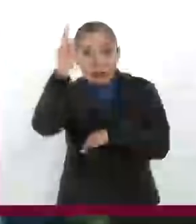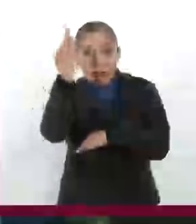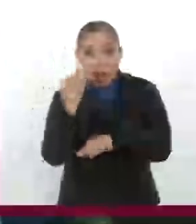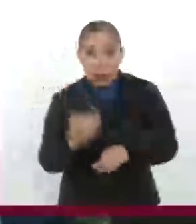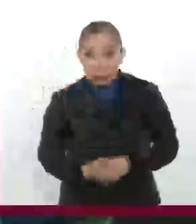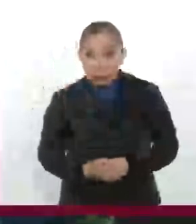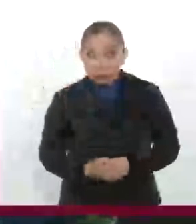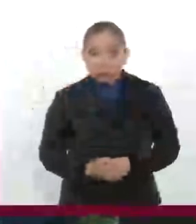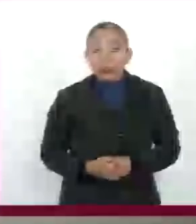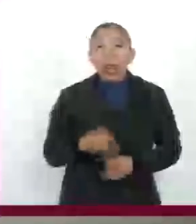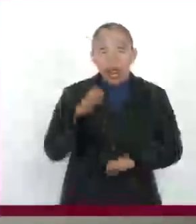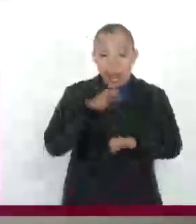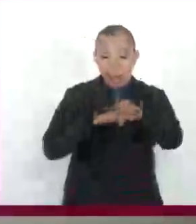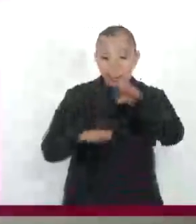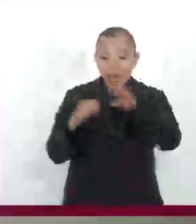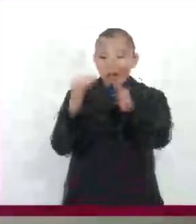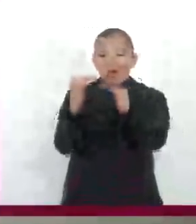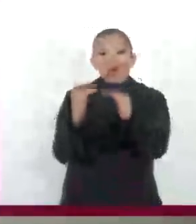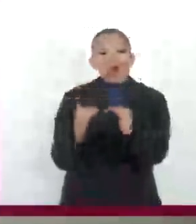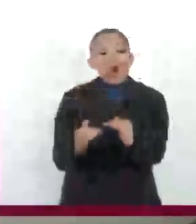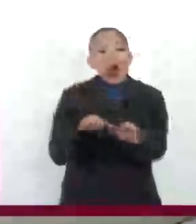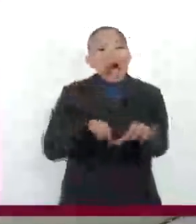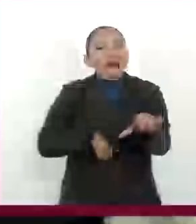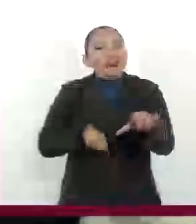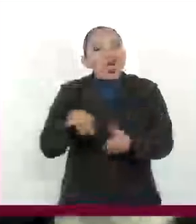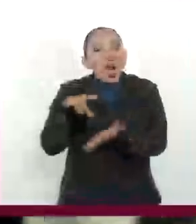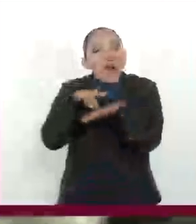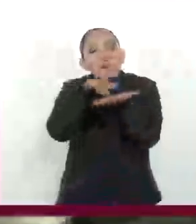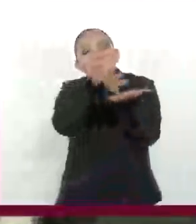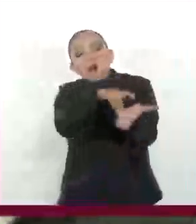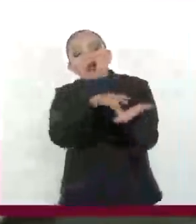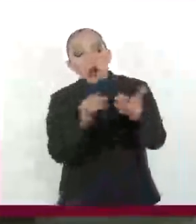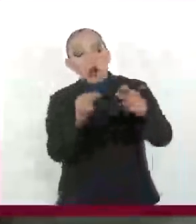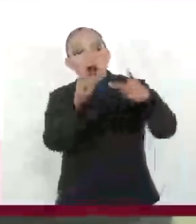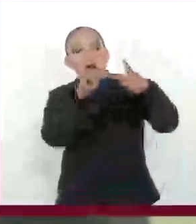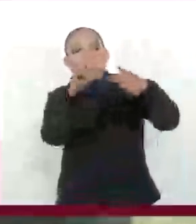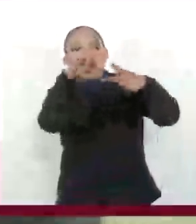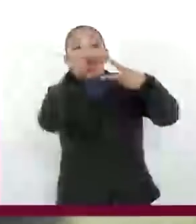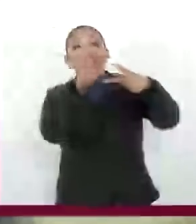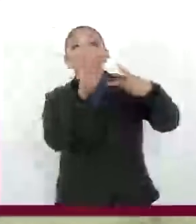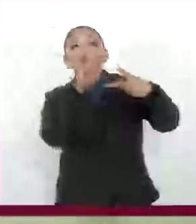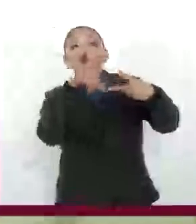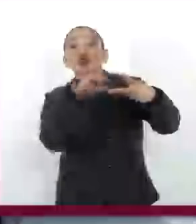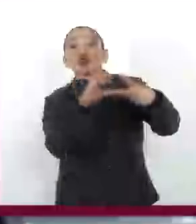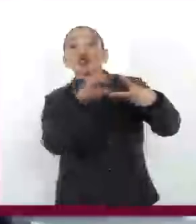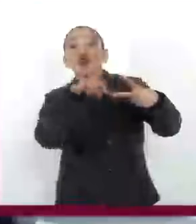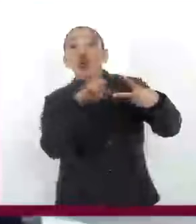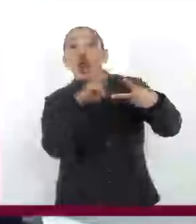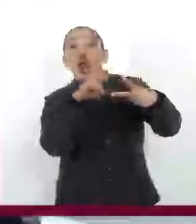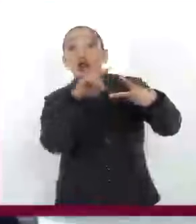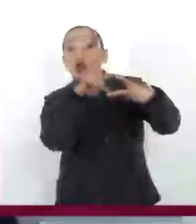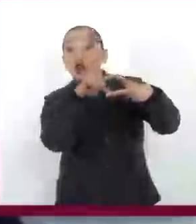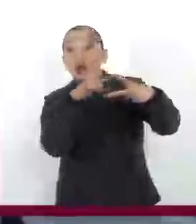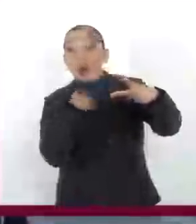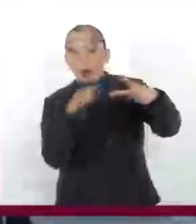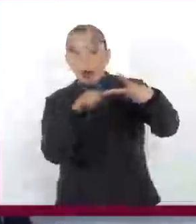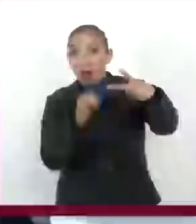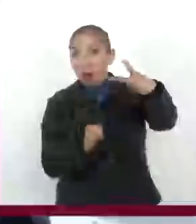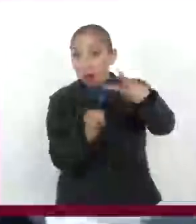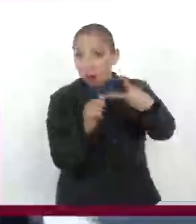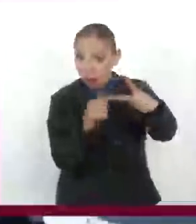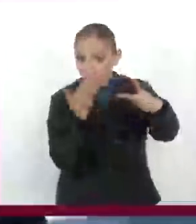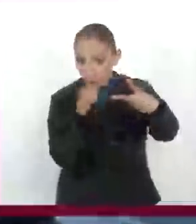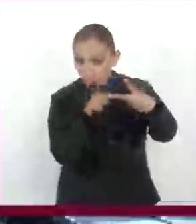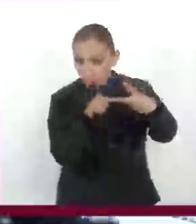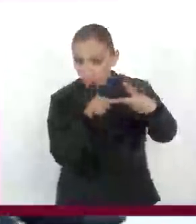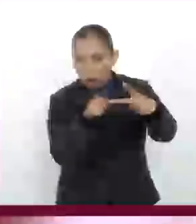el ámbito federal. Los empleados participan en actividades de apoyo a los funcionarios. Su labor no implica mayor